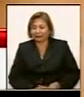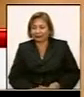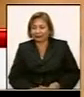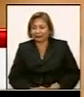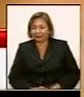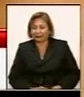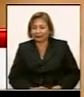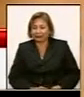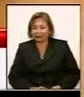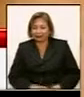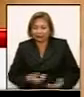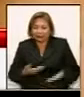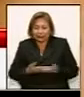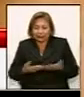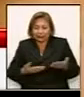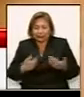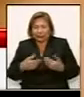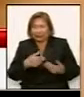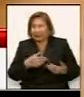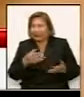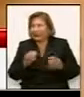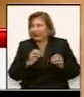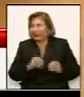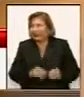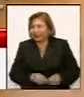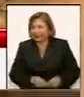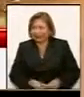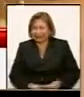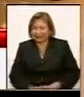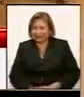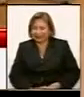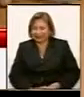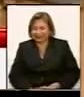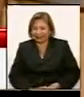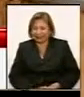violencia de género en línea en el perú